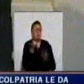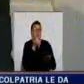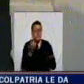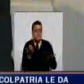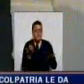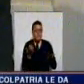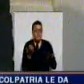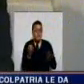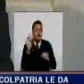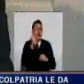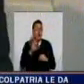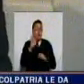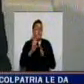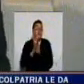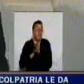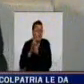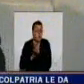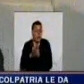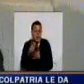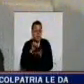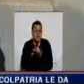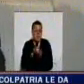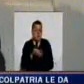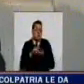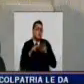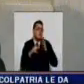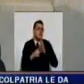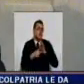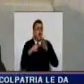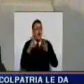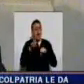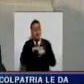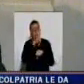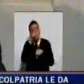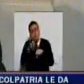van a decir que es que este mundo del que estamos hablando es un mundo